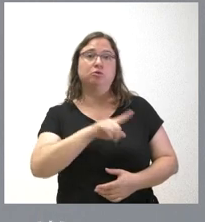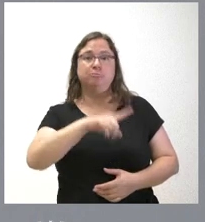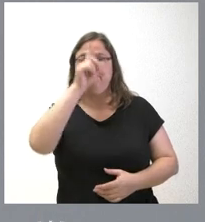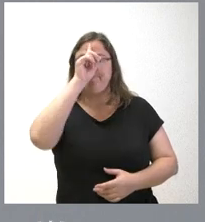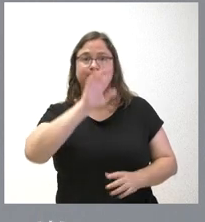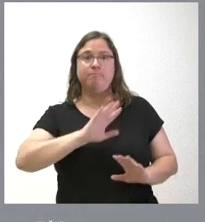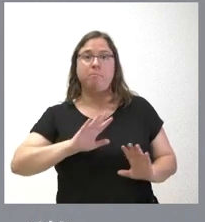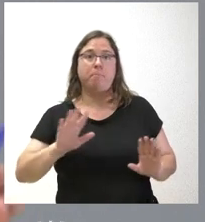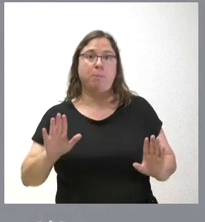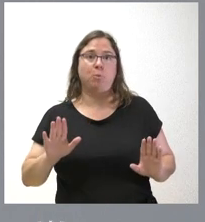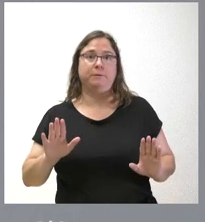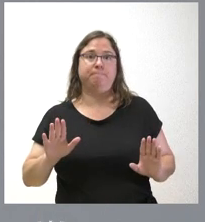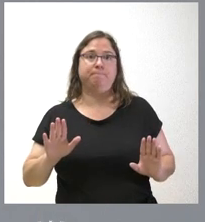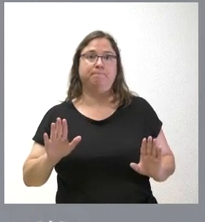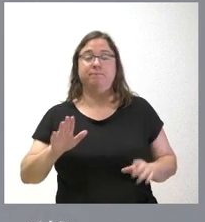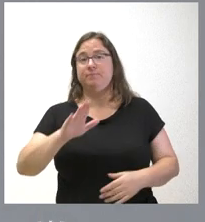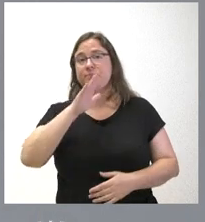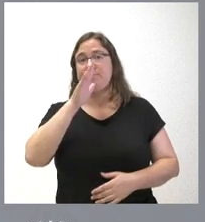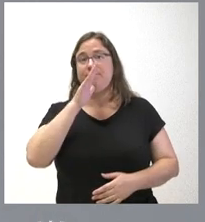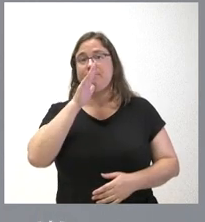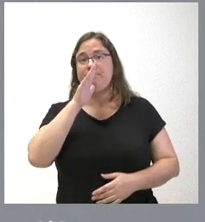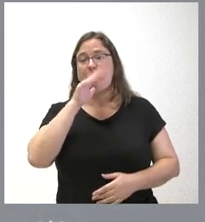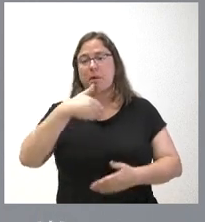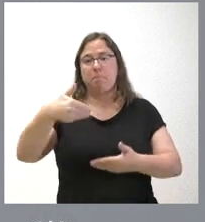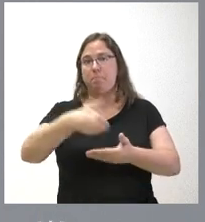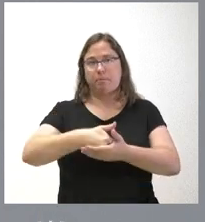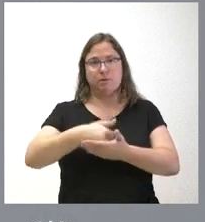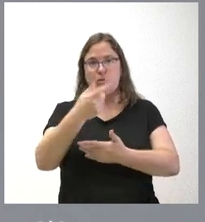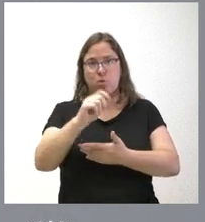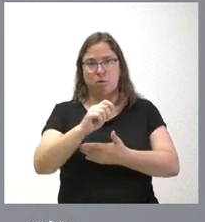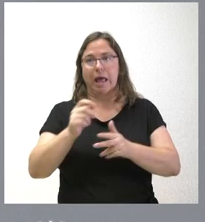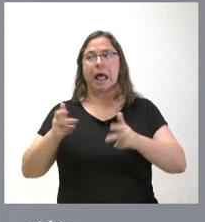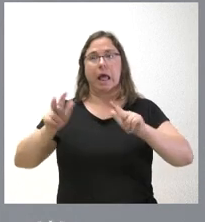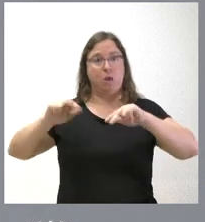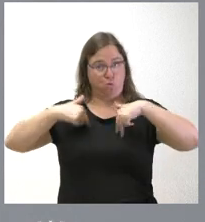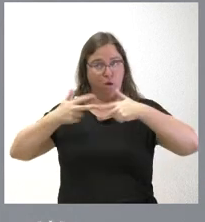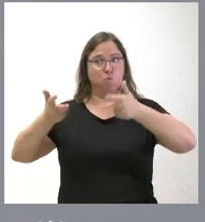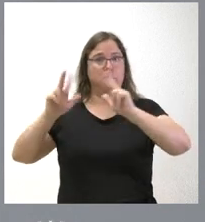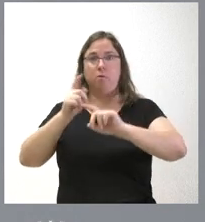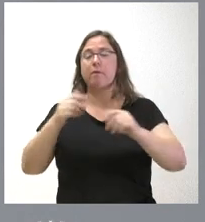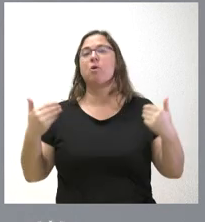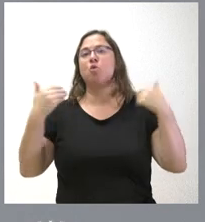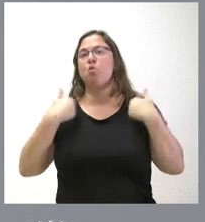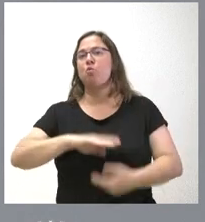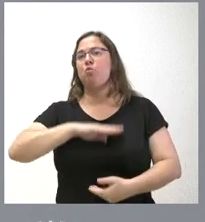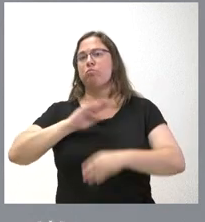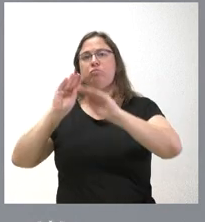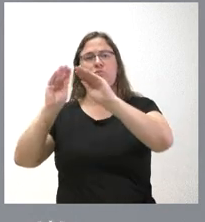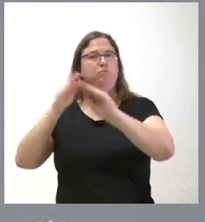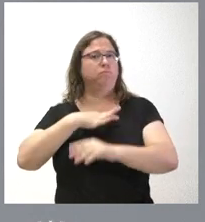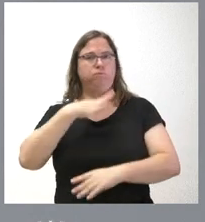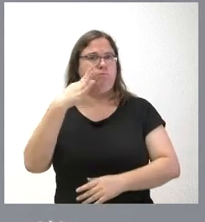y por tanto tampoco nos tiene que pedir permiso ni autorización a la junta de Castilla y león tiene autonomía del ámbito de sus competencias y